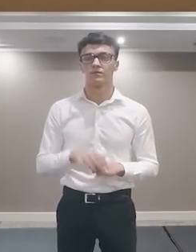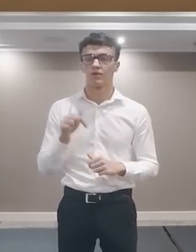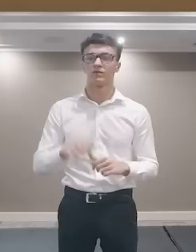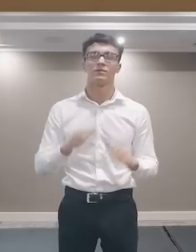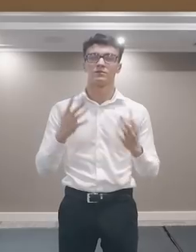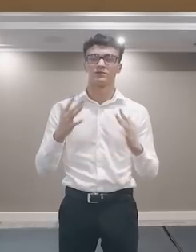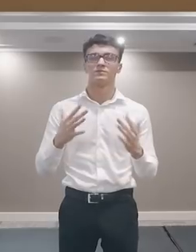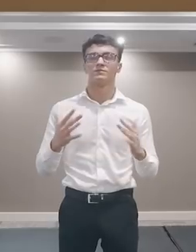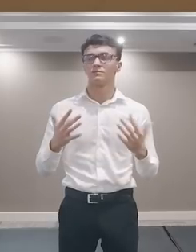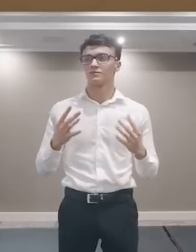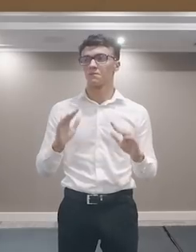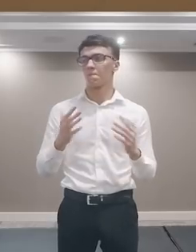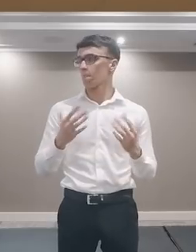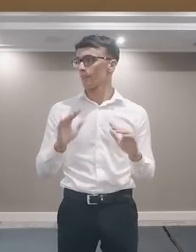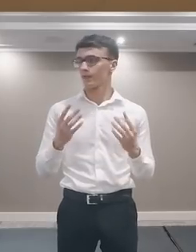aplauso para allá